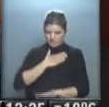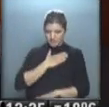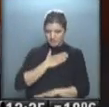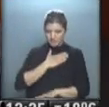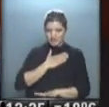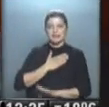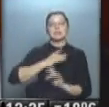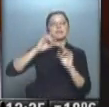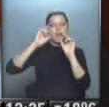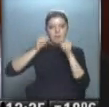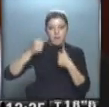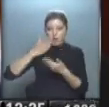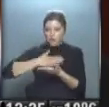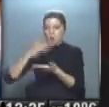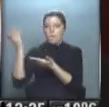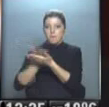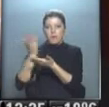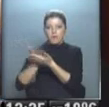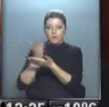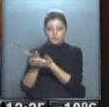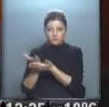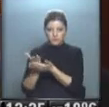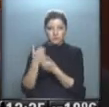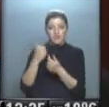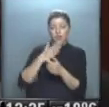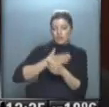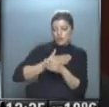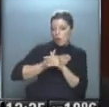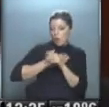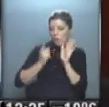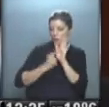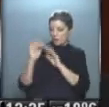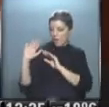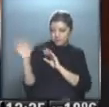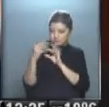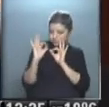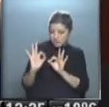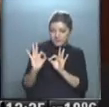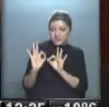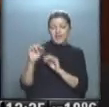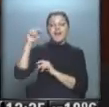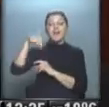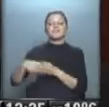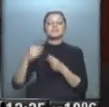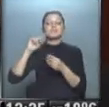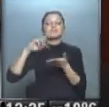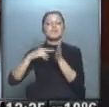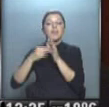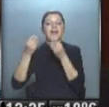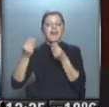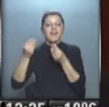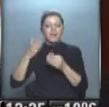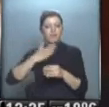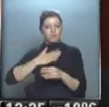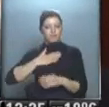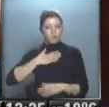tener además la producción, es decir, ser el dueño del producto, genera que lo que estoy haciendo